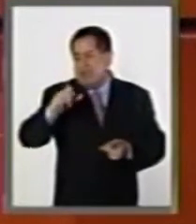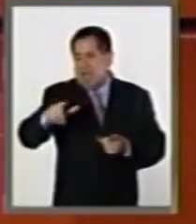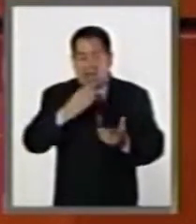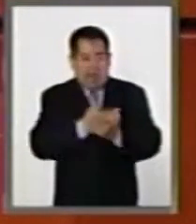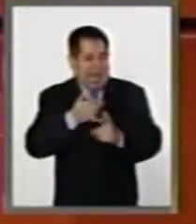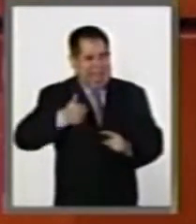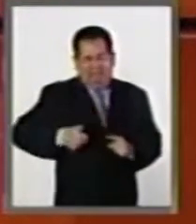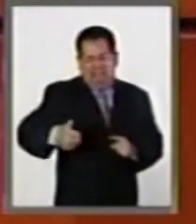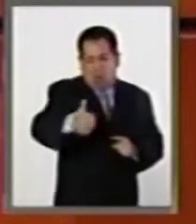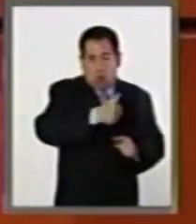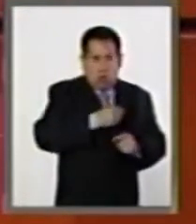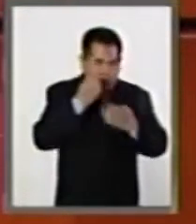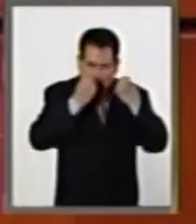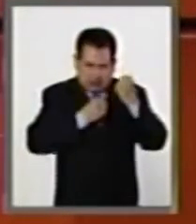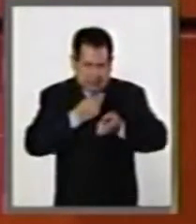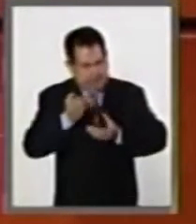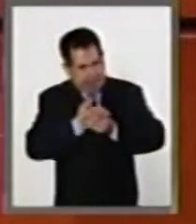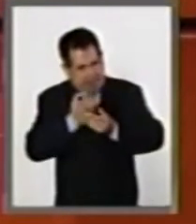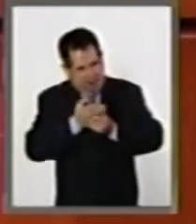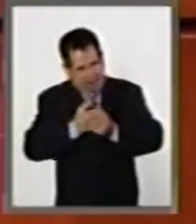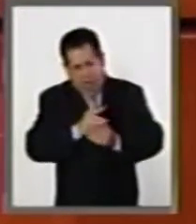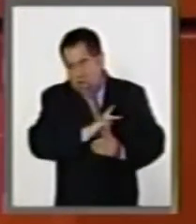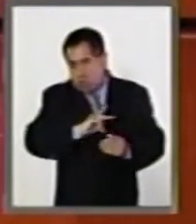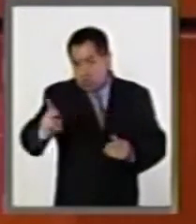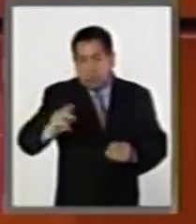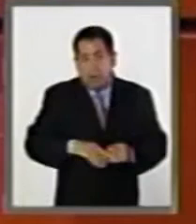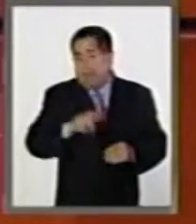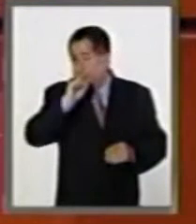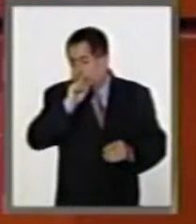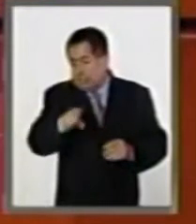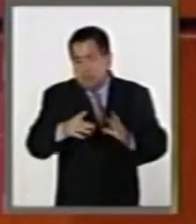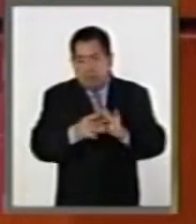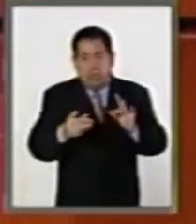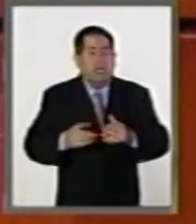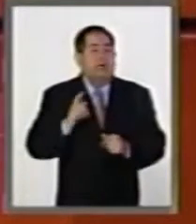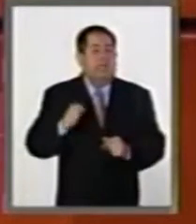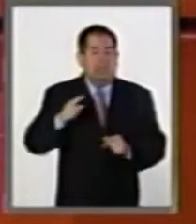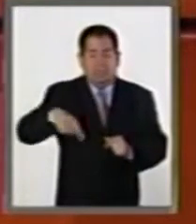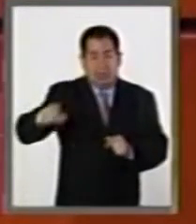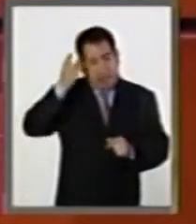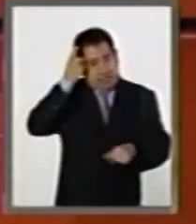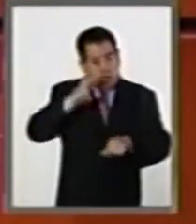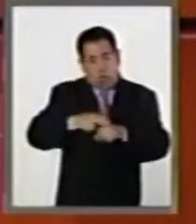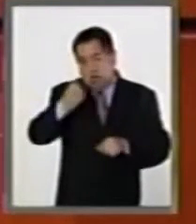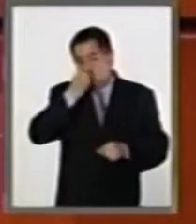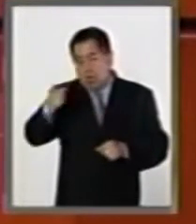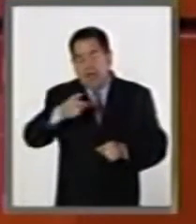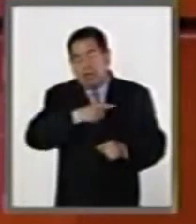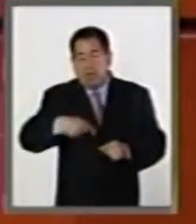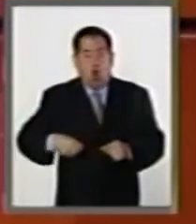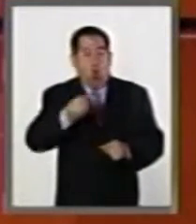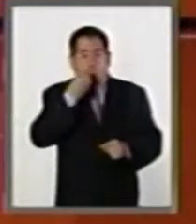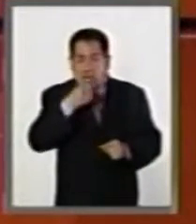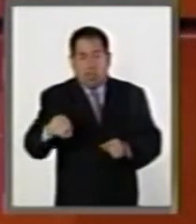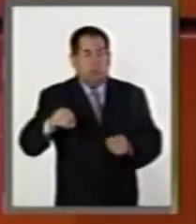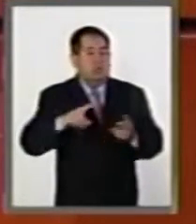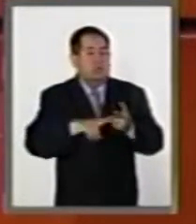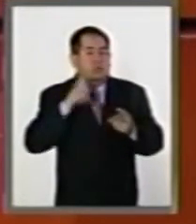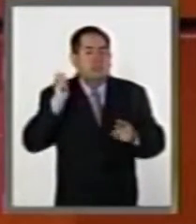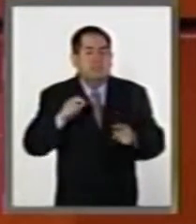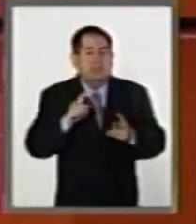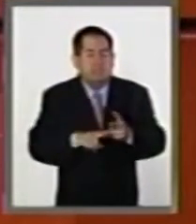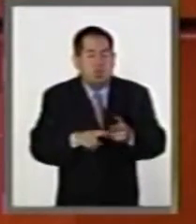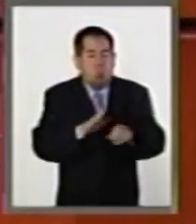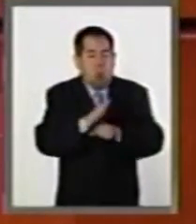sistema penitenciario. De la misma manera, la autoridad penitenciaria estará obligada a establecer